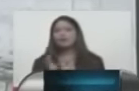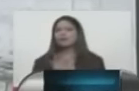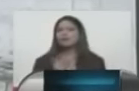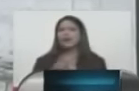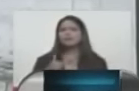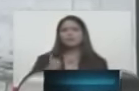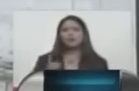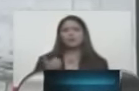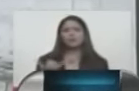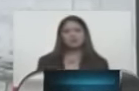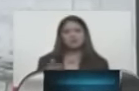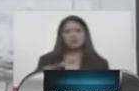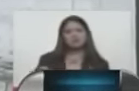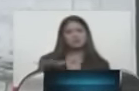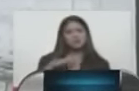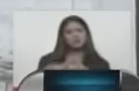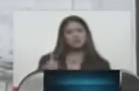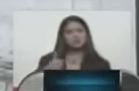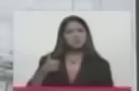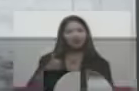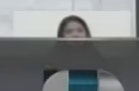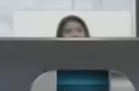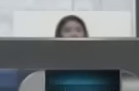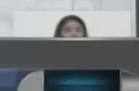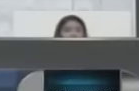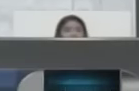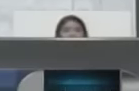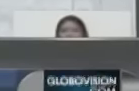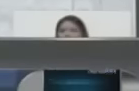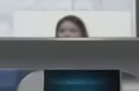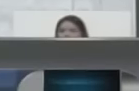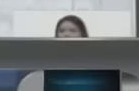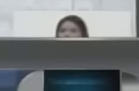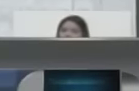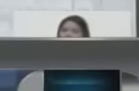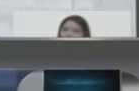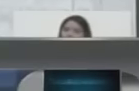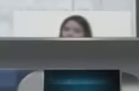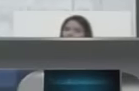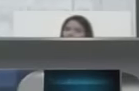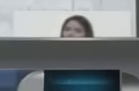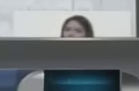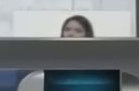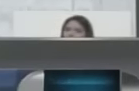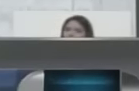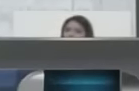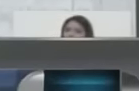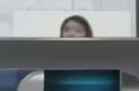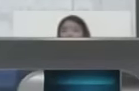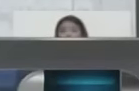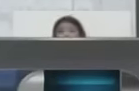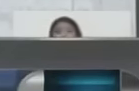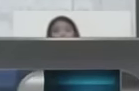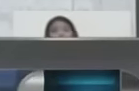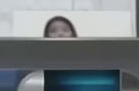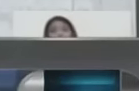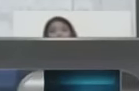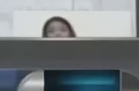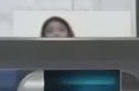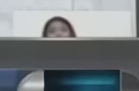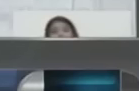esta circunstancia en la que con un petróleo a $20 hacemos un gran esfuerzo para producir